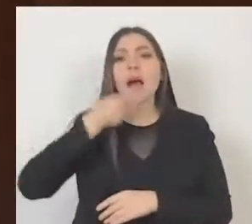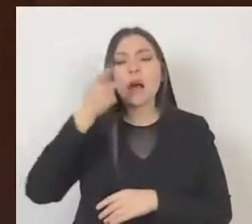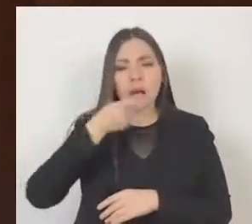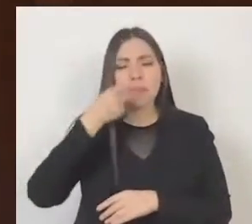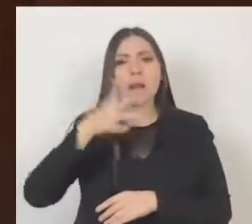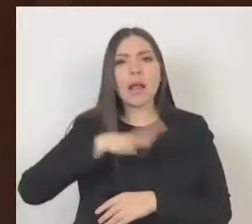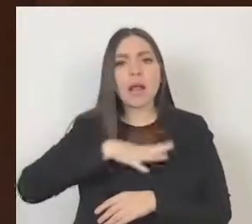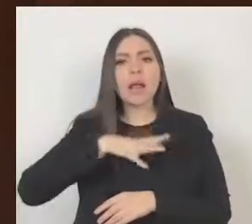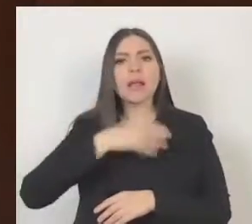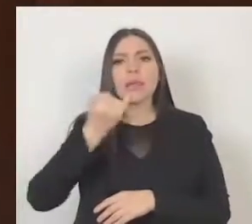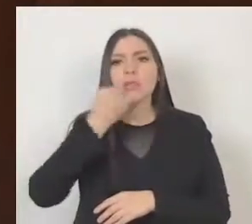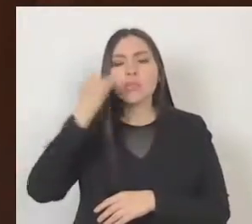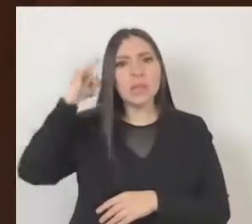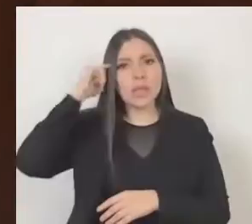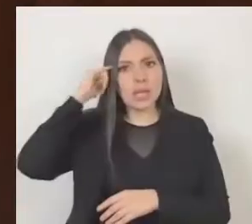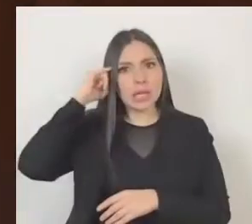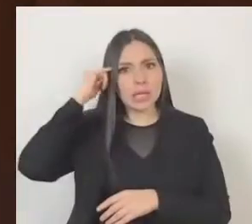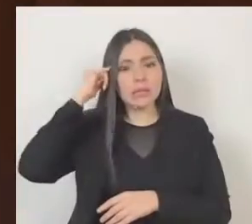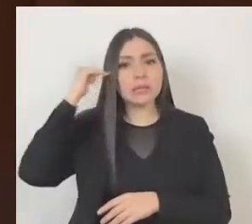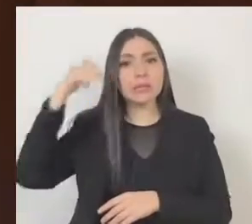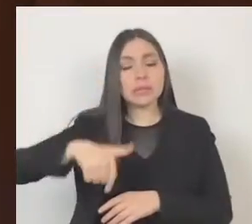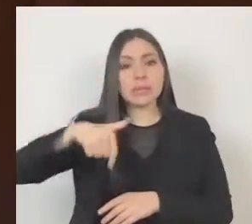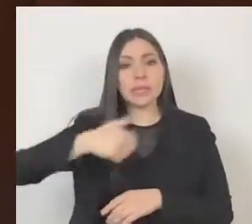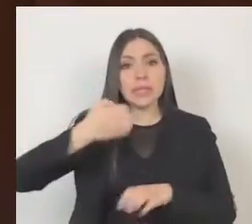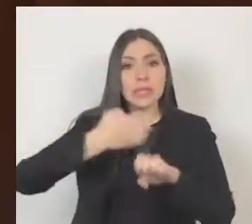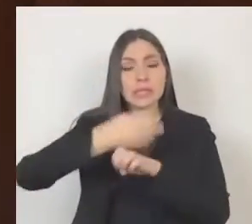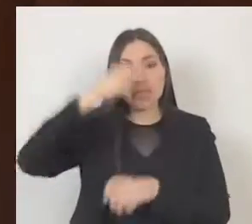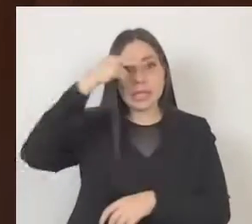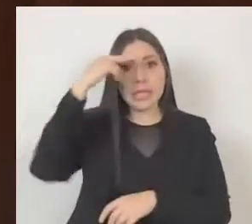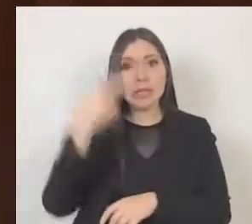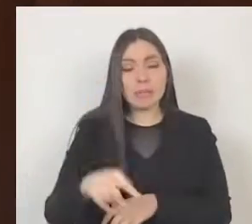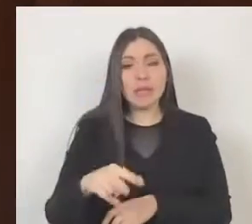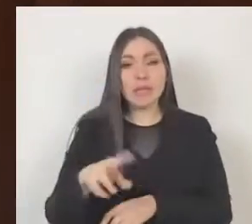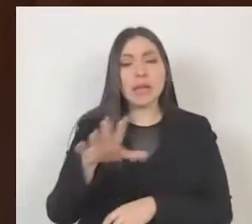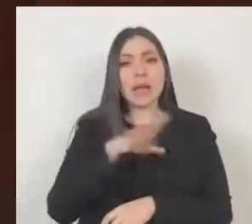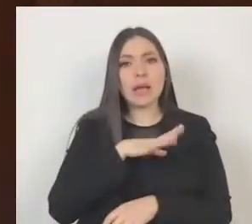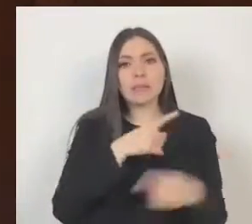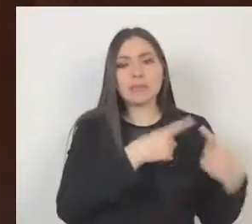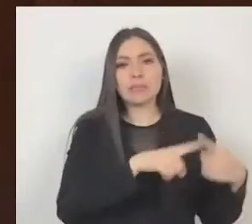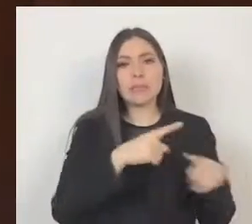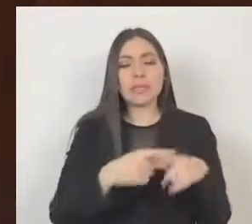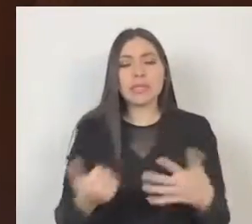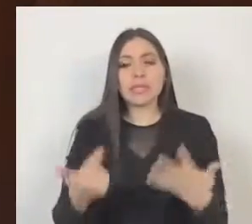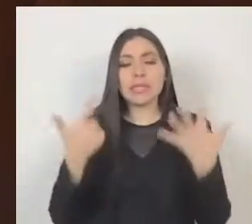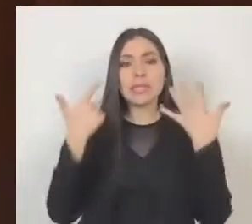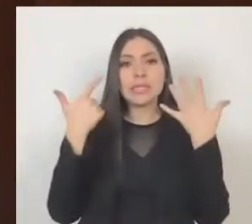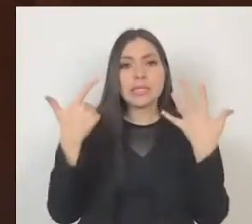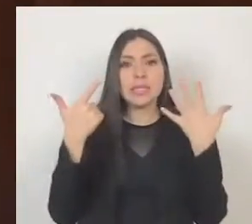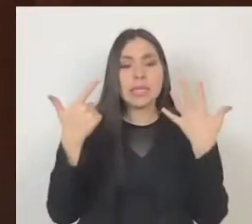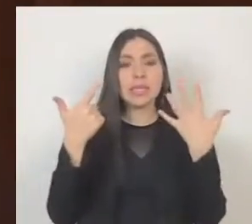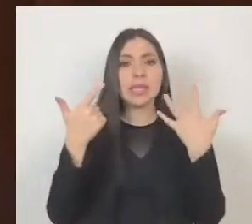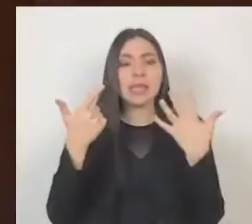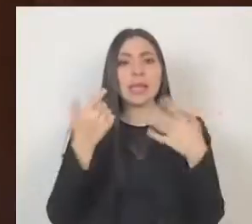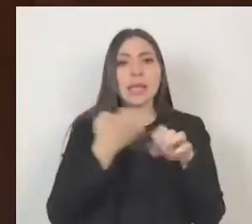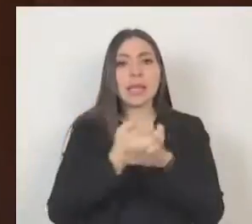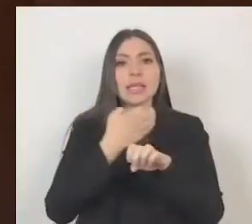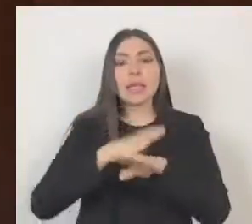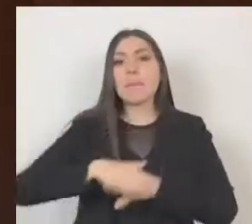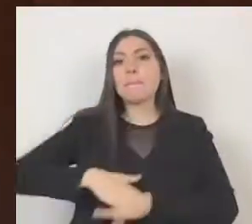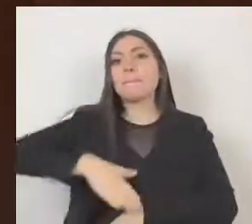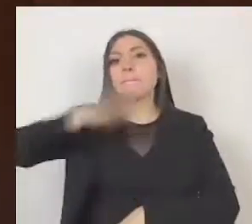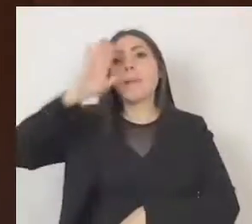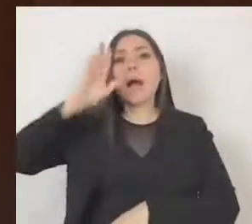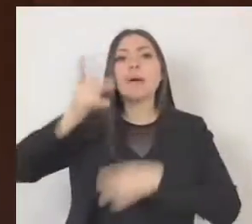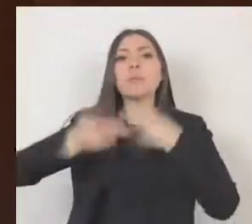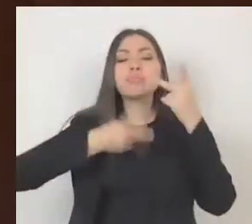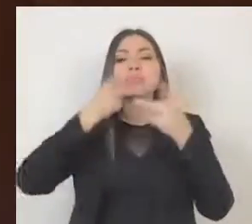con lo que nuestro Estado se colocó como una de las 7 entidades federativas con más hablantes de lenguas indígenas en el país,